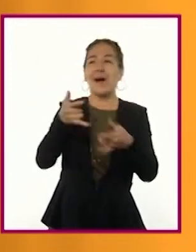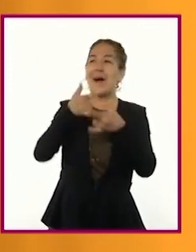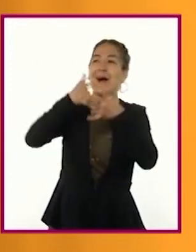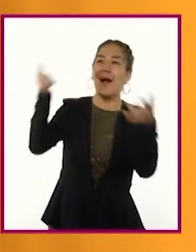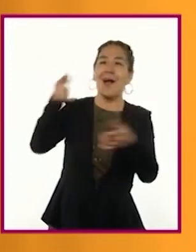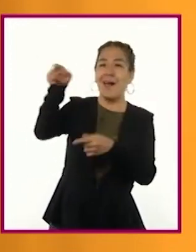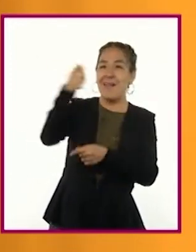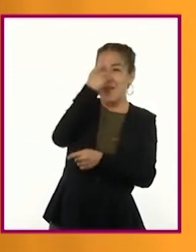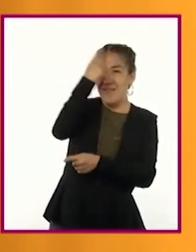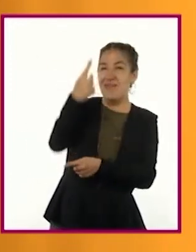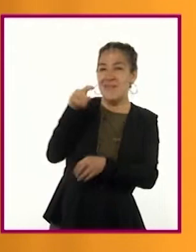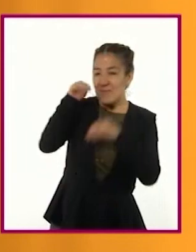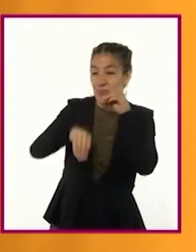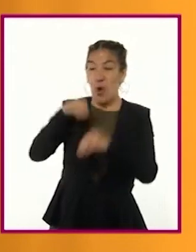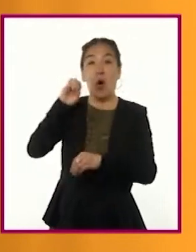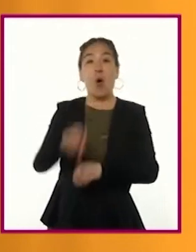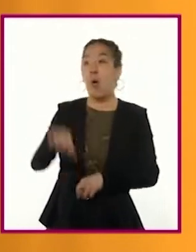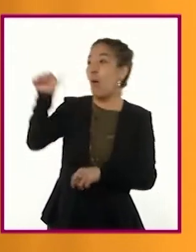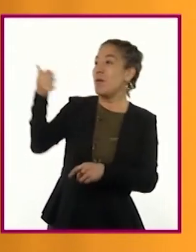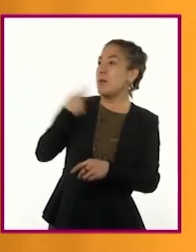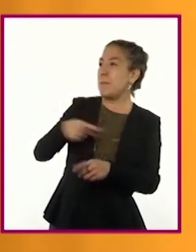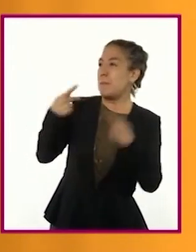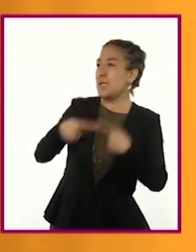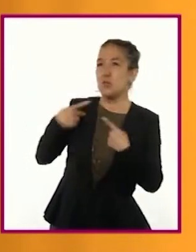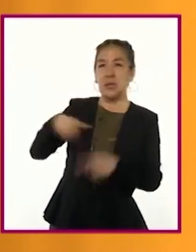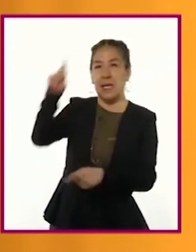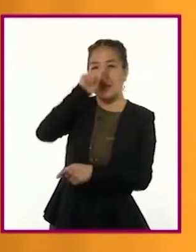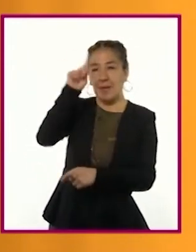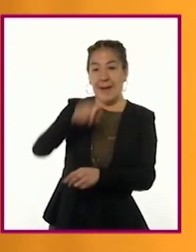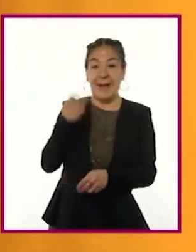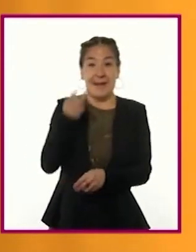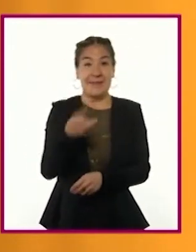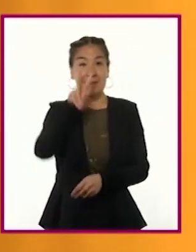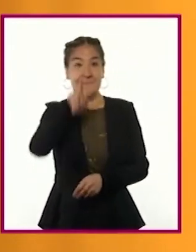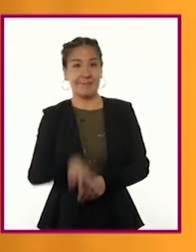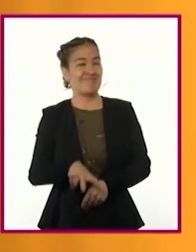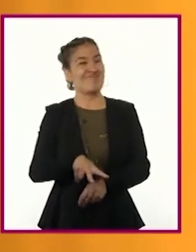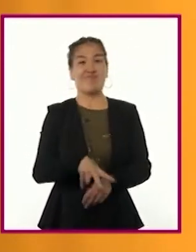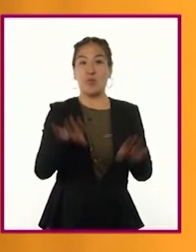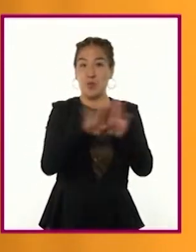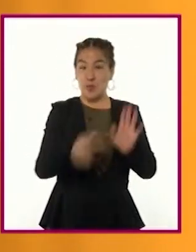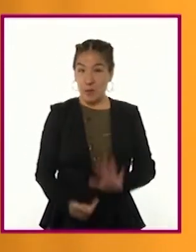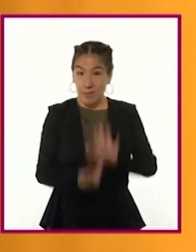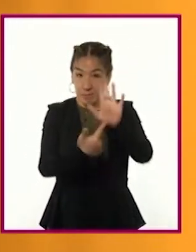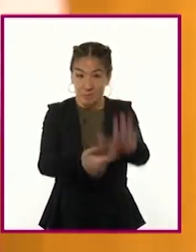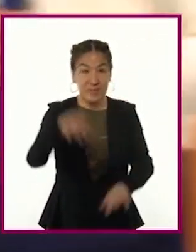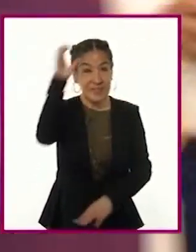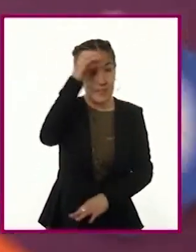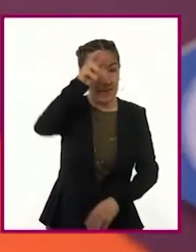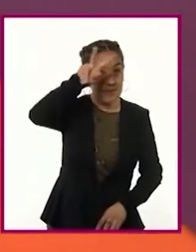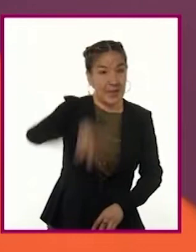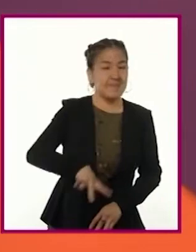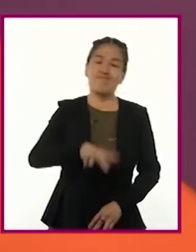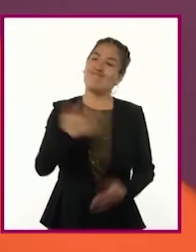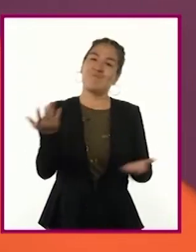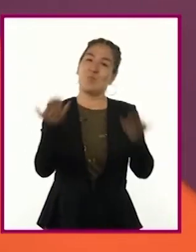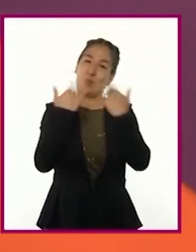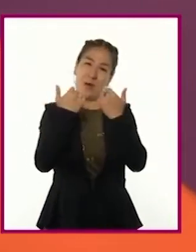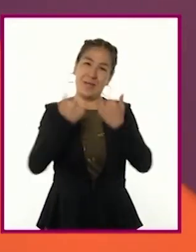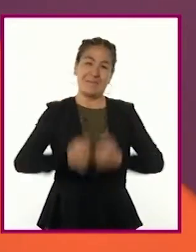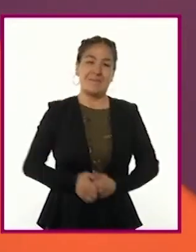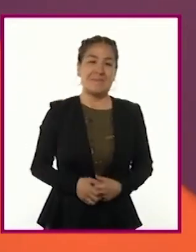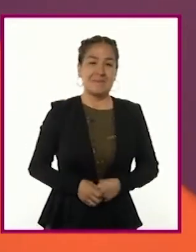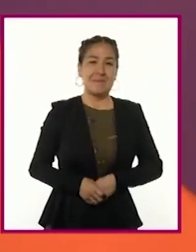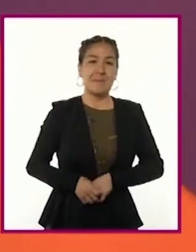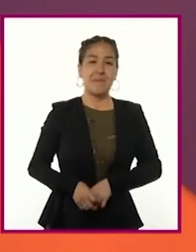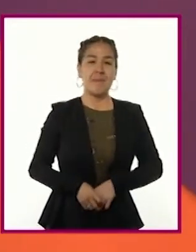o porque otra persona les contó algo, pero no tienen evidencia científica para demostrar su veracidad.